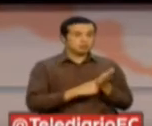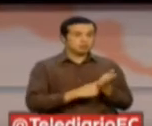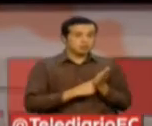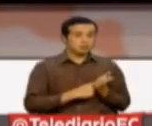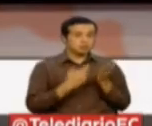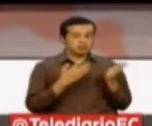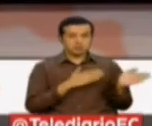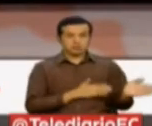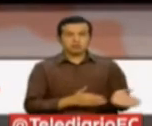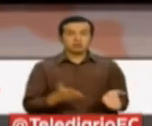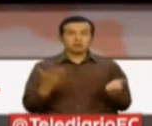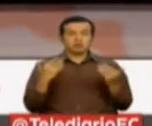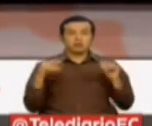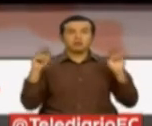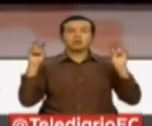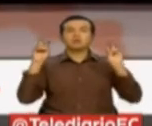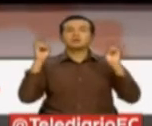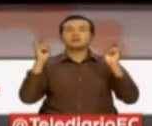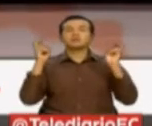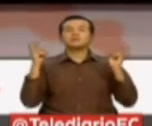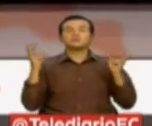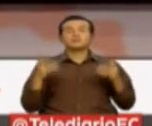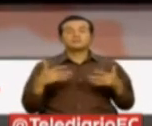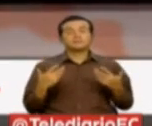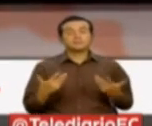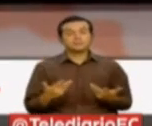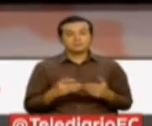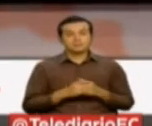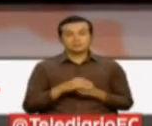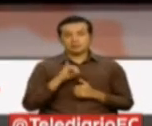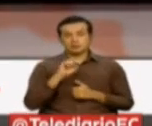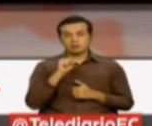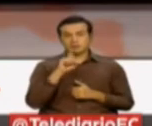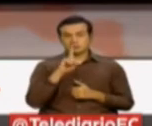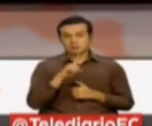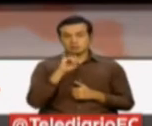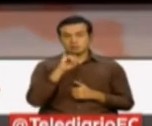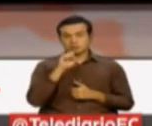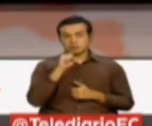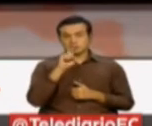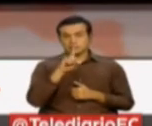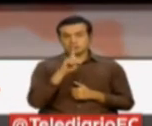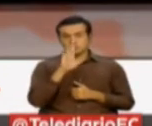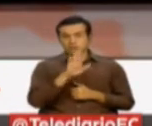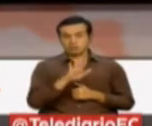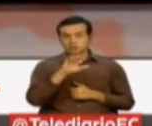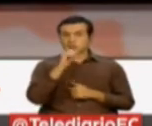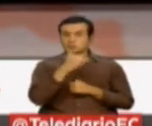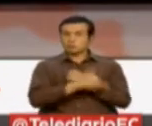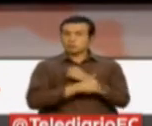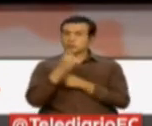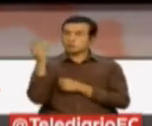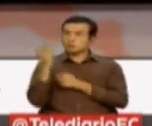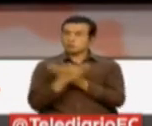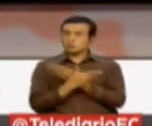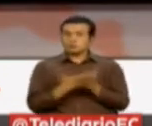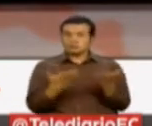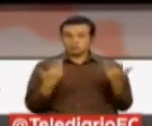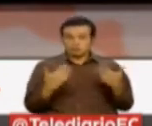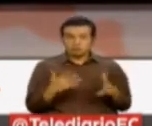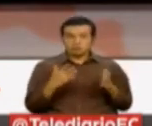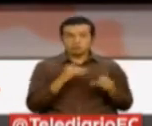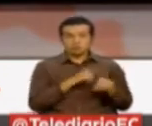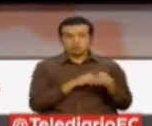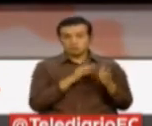se estableció la presunción sobre el iese de el impuesto a la salida de divisas en exportaciones luego de que de un